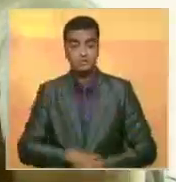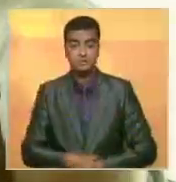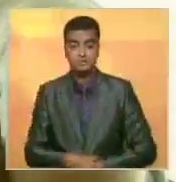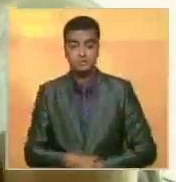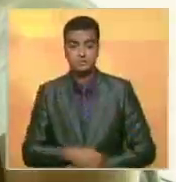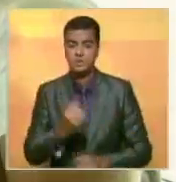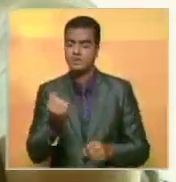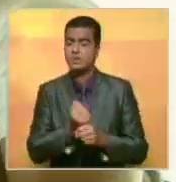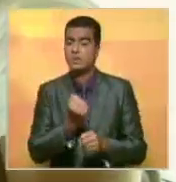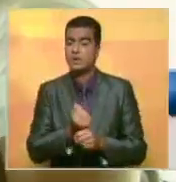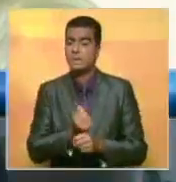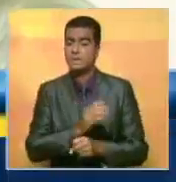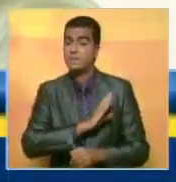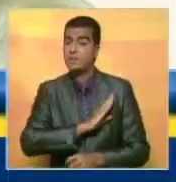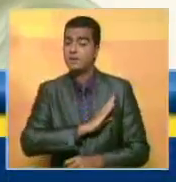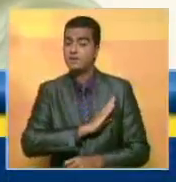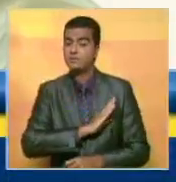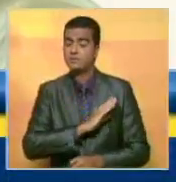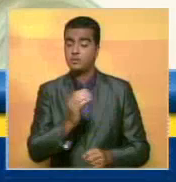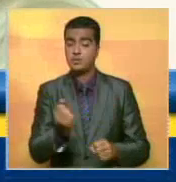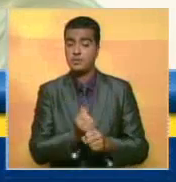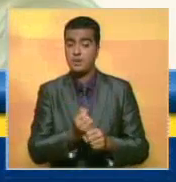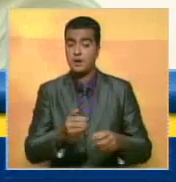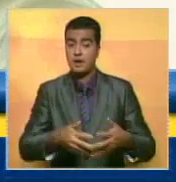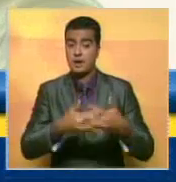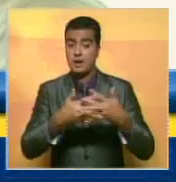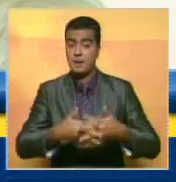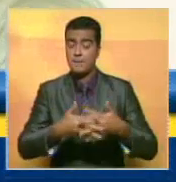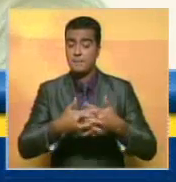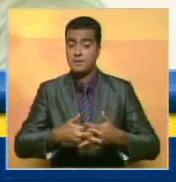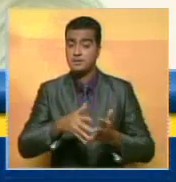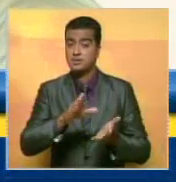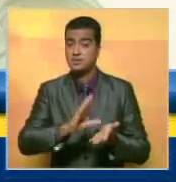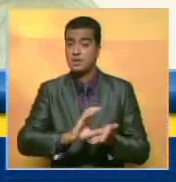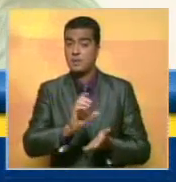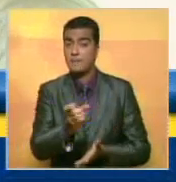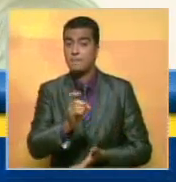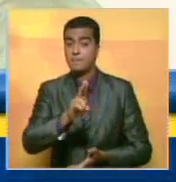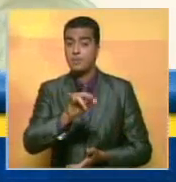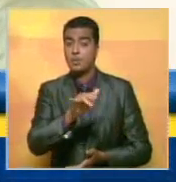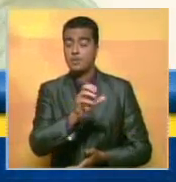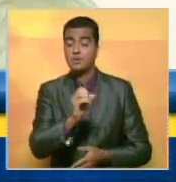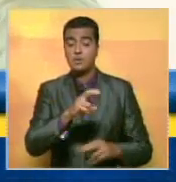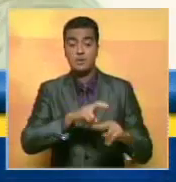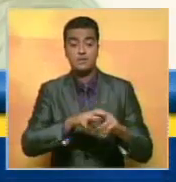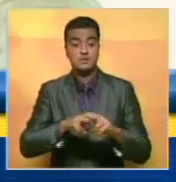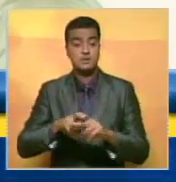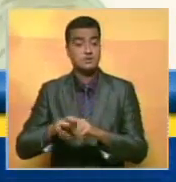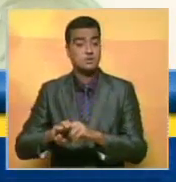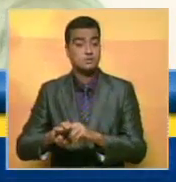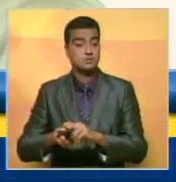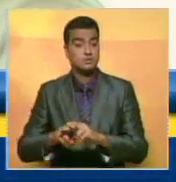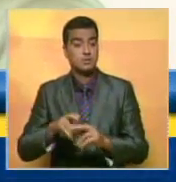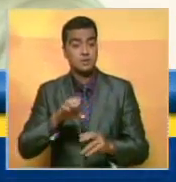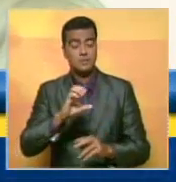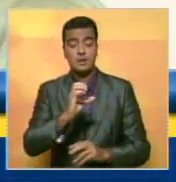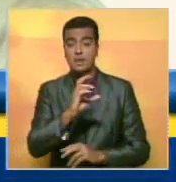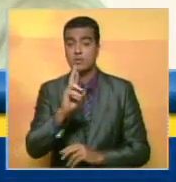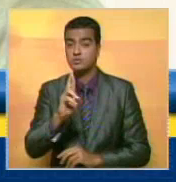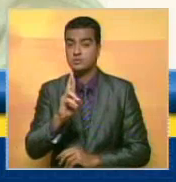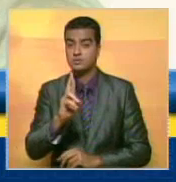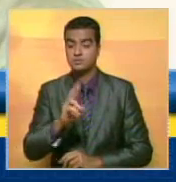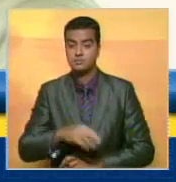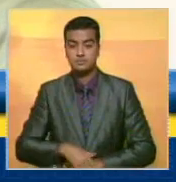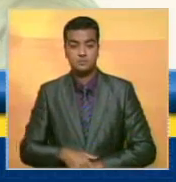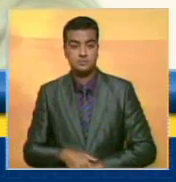Los trabajadores pertenecientes a los sindicatos de las empresas básicas de Ciudad Guayana sostuvieron una reunión con el candidato presidencial Enrique Capriles